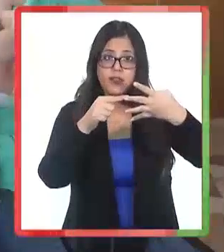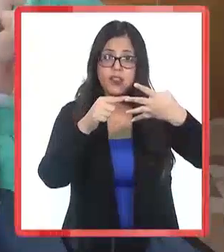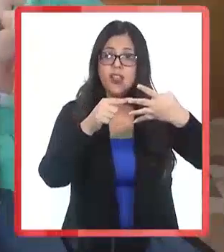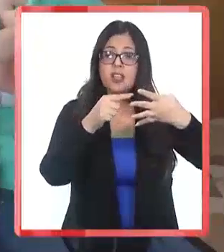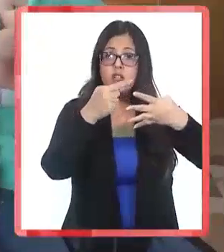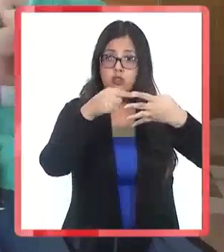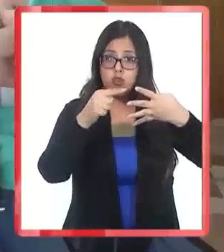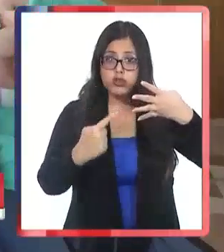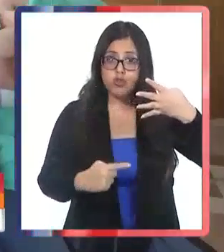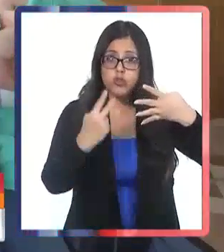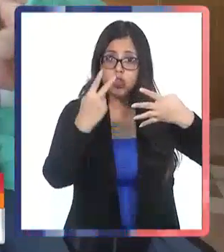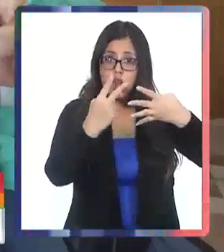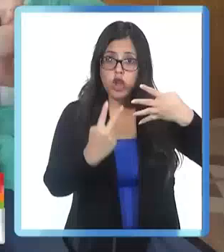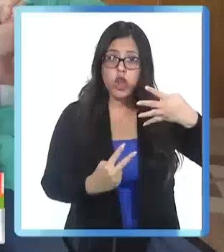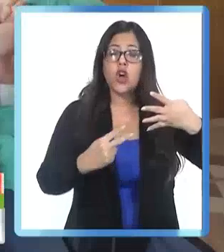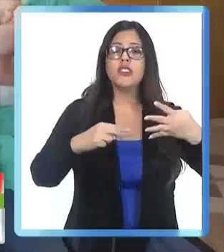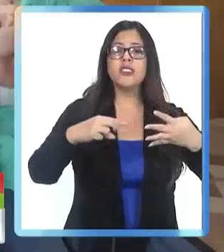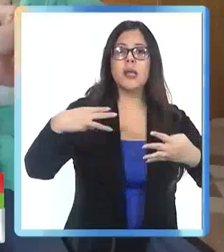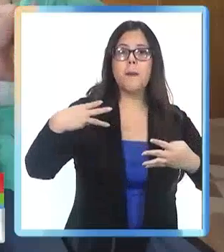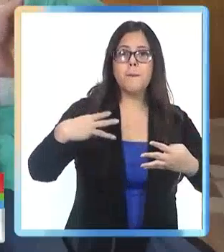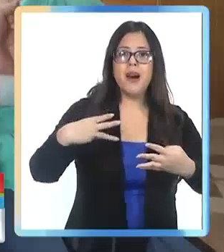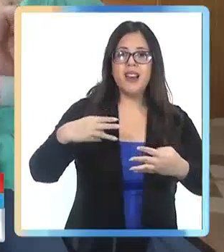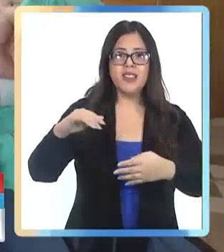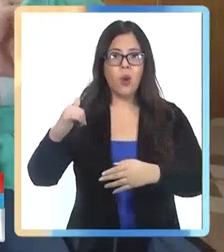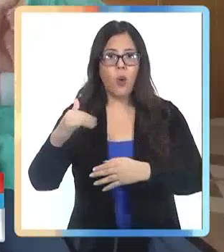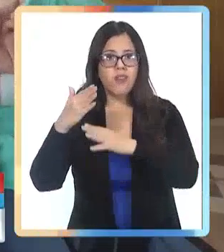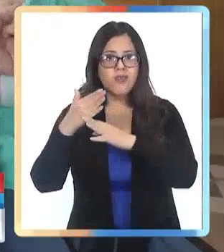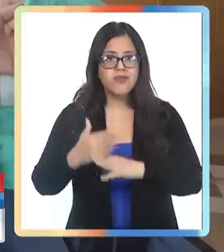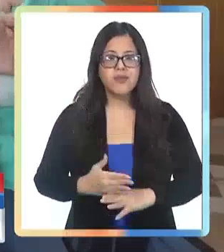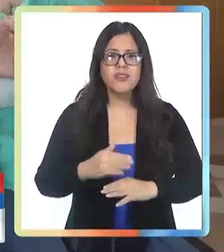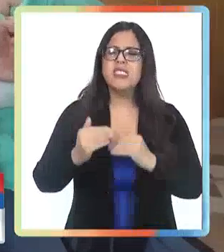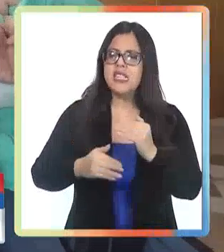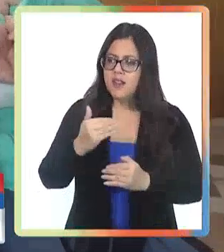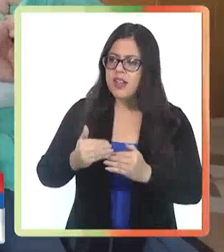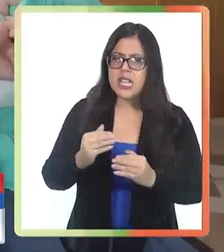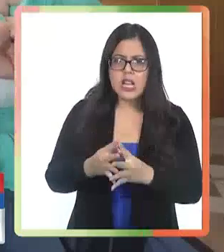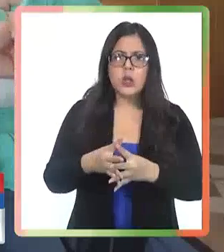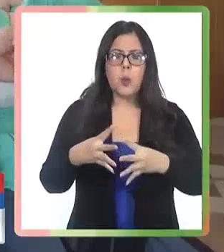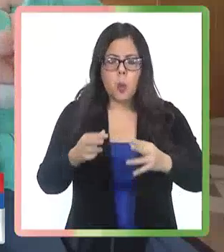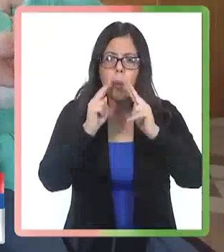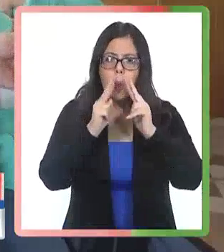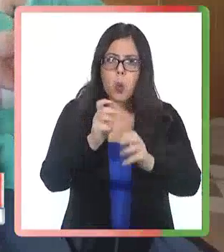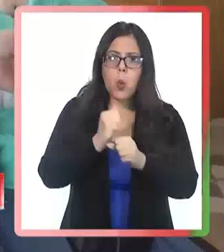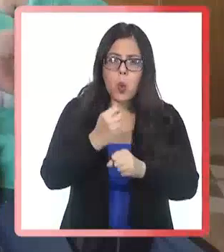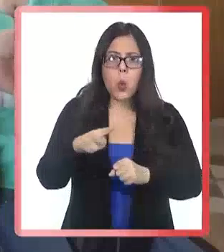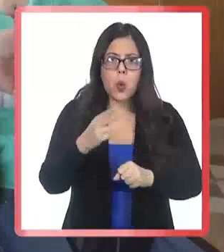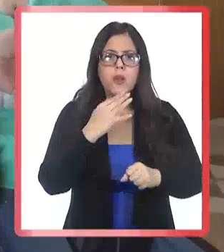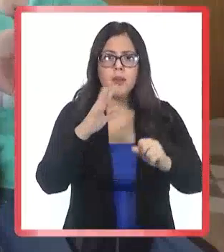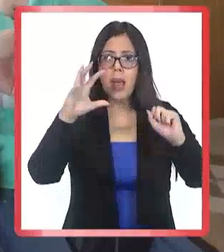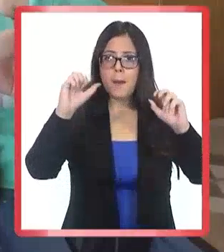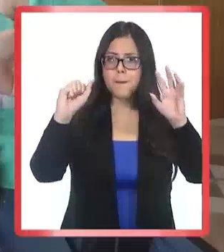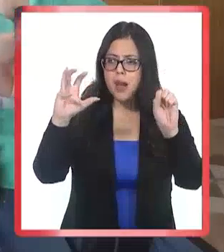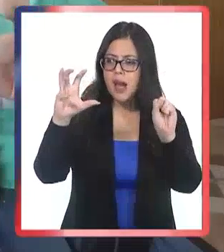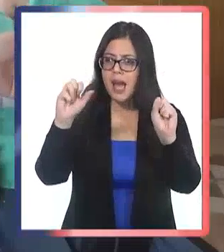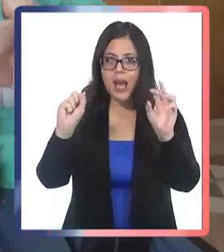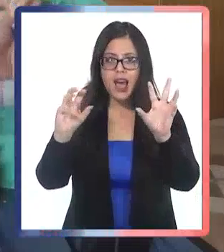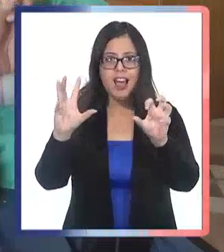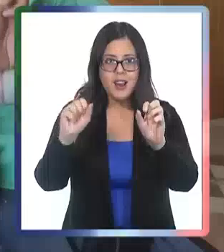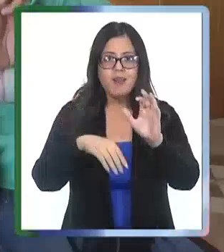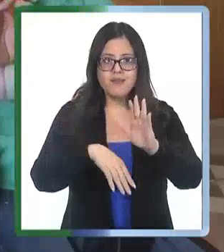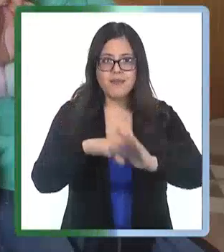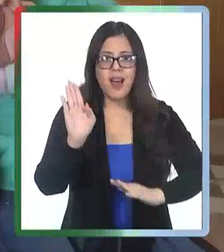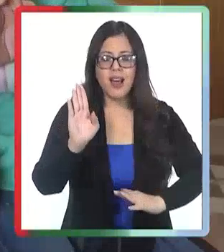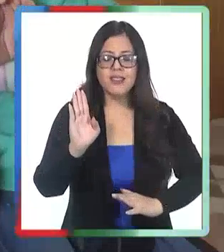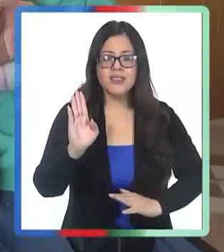martes y jueves. Entonces ha ido avanzando harto. Yo he visto, ha hecho trabajos, sus manos las moviliza